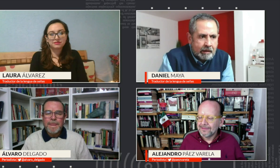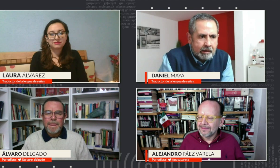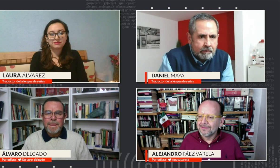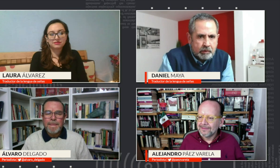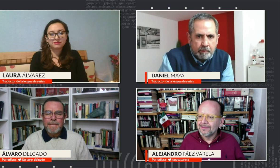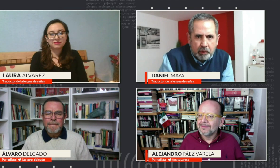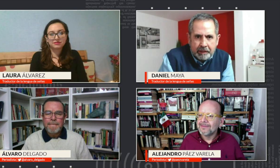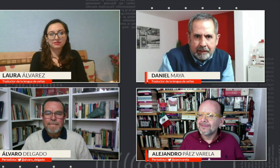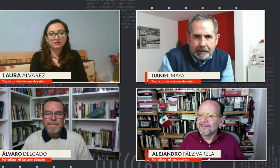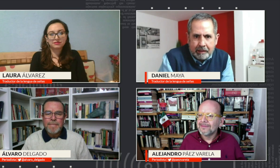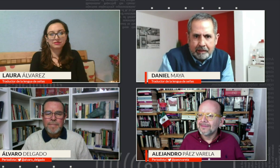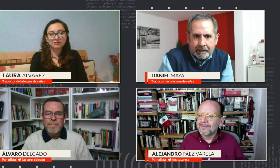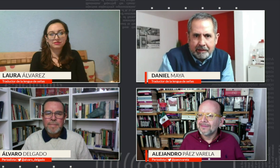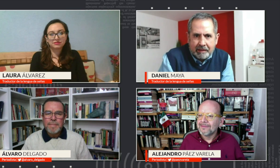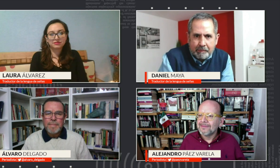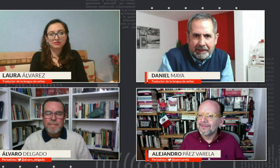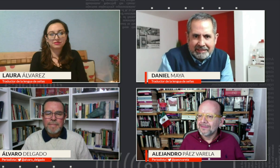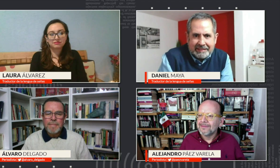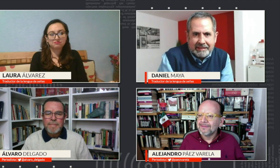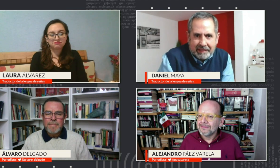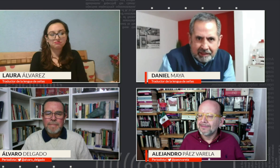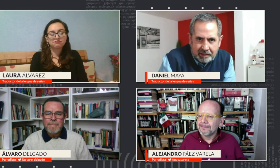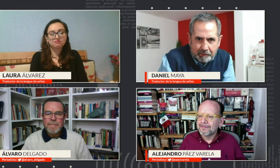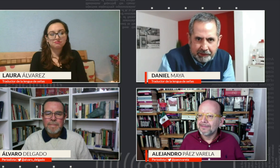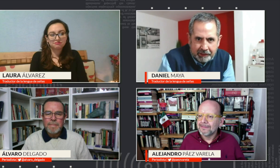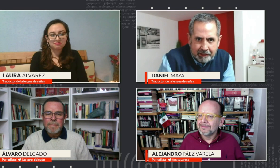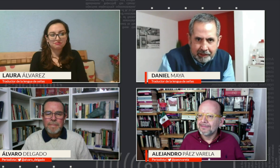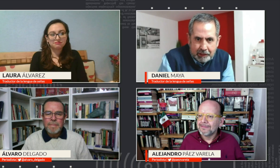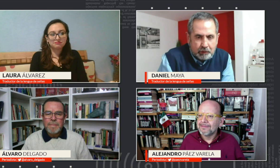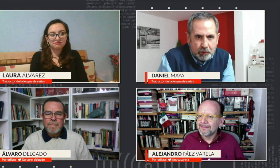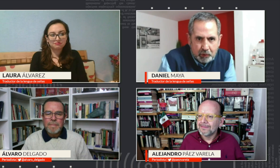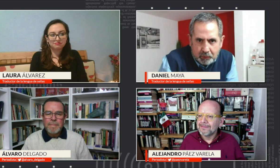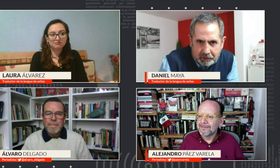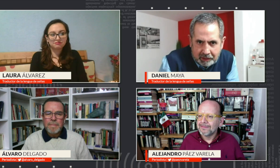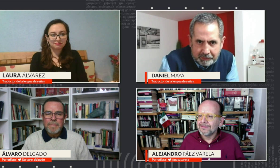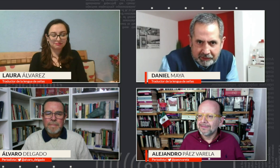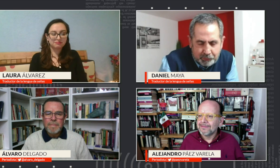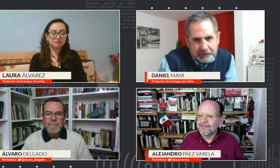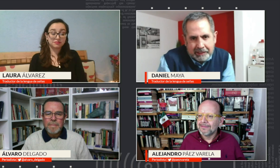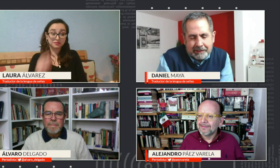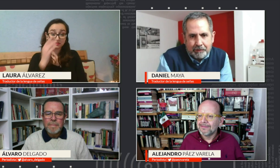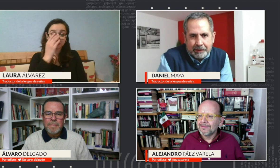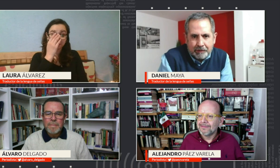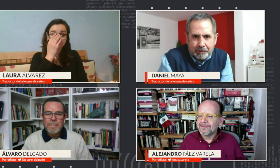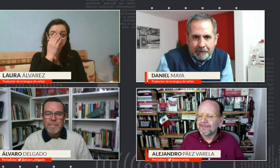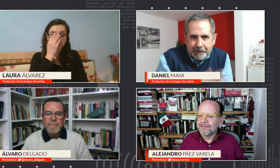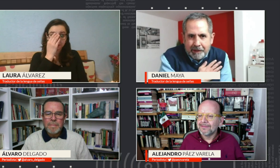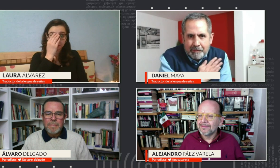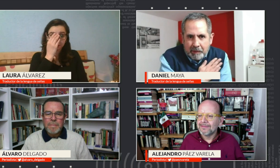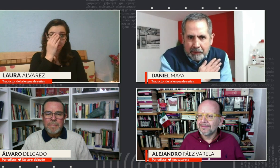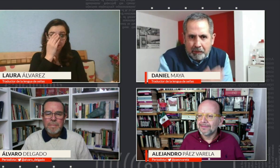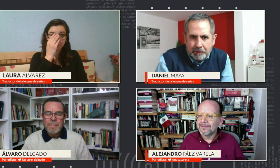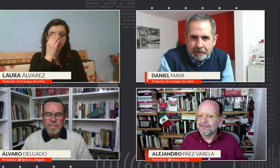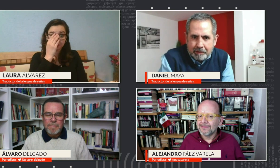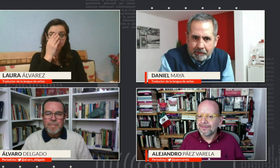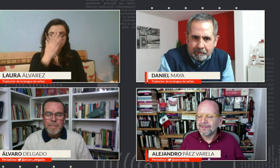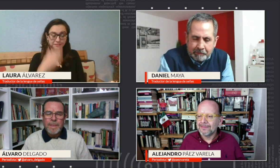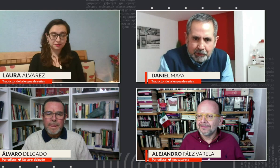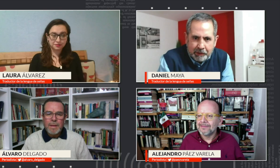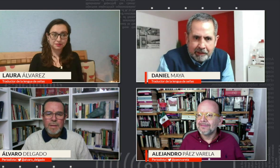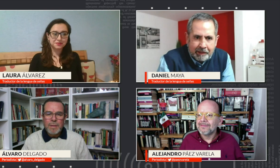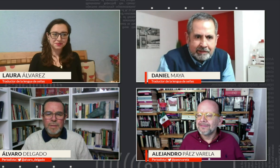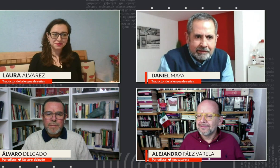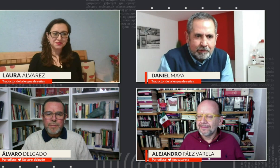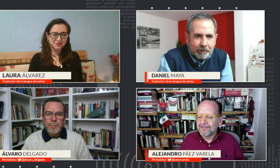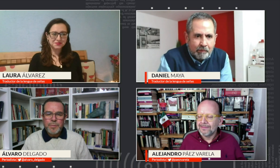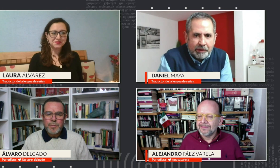figura en la cuestión política, el dirigente del país, tiene intérprete y soy yo su intérprete, pues ya es algo que yo me aplaudo y digo,